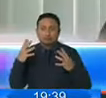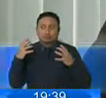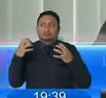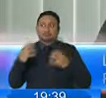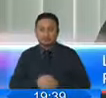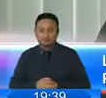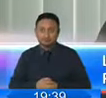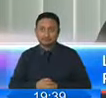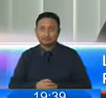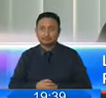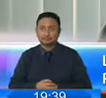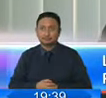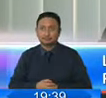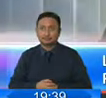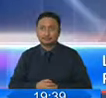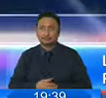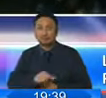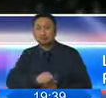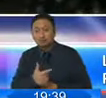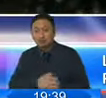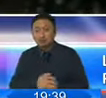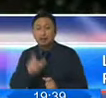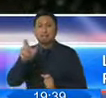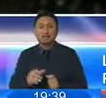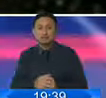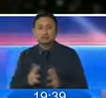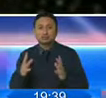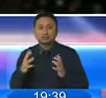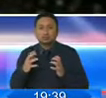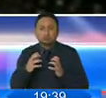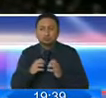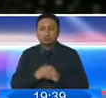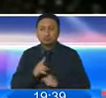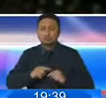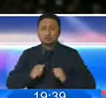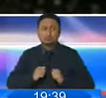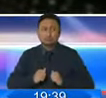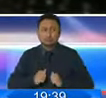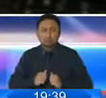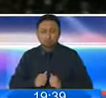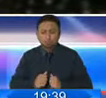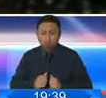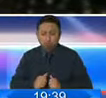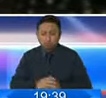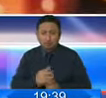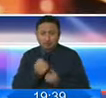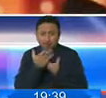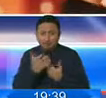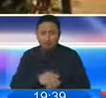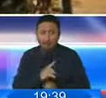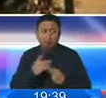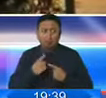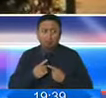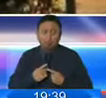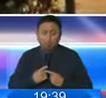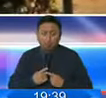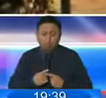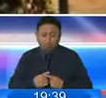En muchas ocasiones se retraen, se ponen tristes, no hablan, se deprimen. Aquí